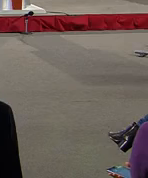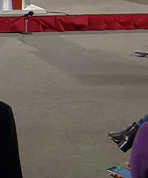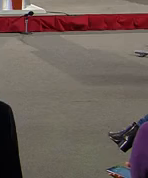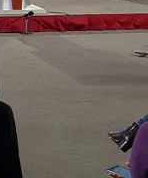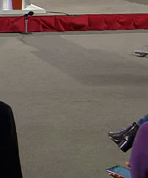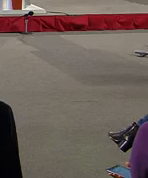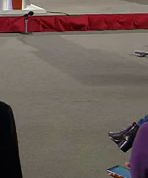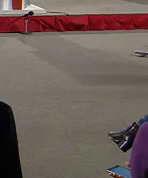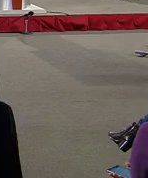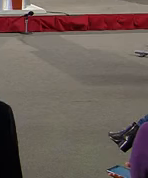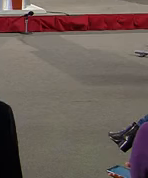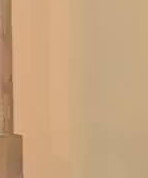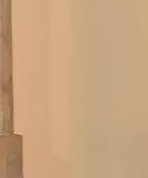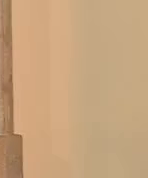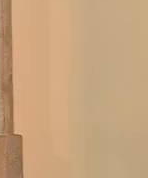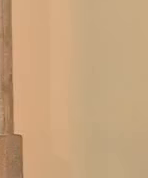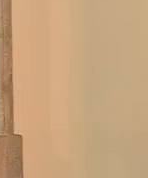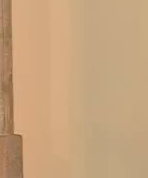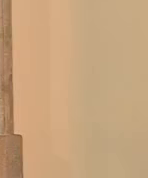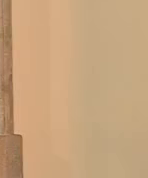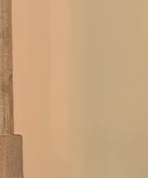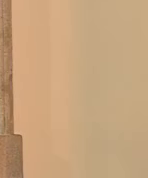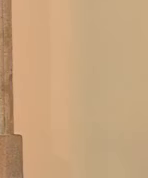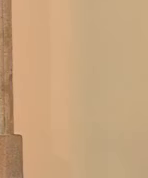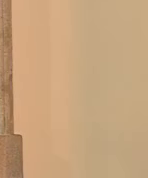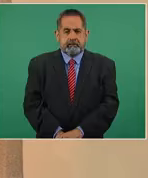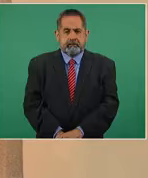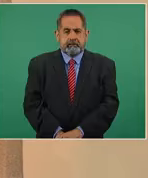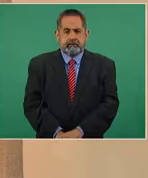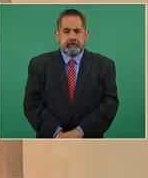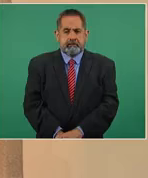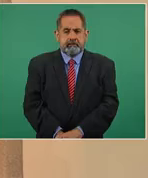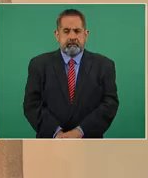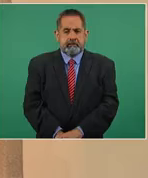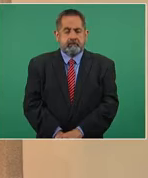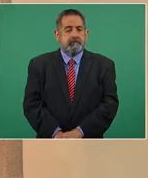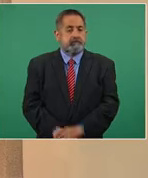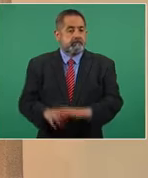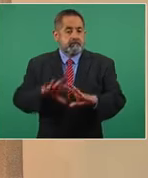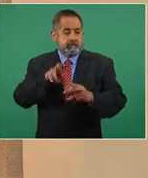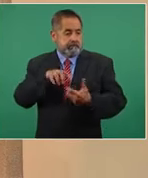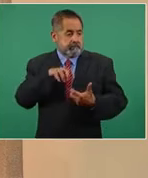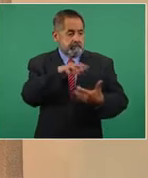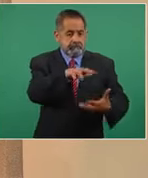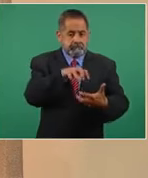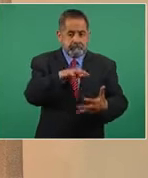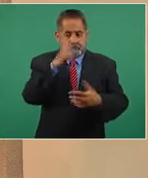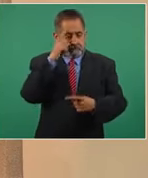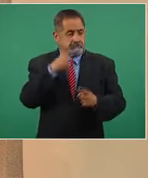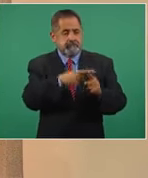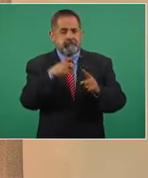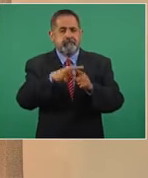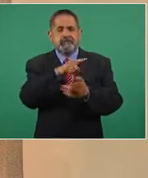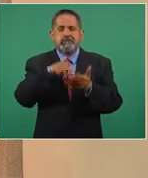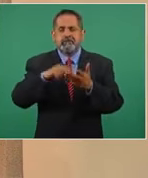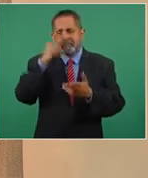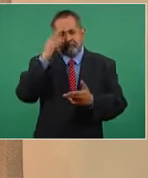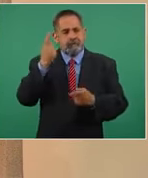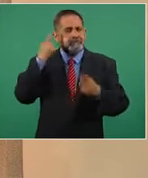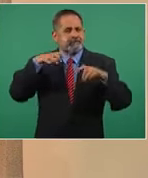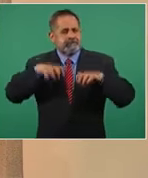La entrega de paquetes domésticos para los ciudadanos que resultaron afectados en las inundaciones